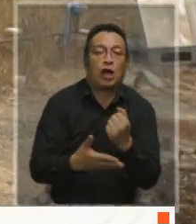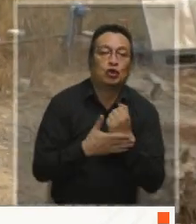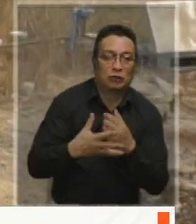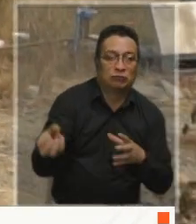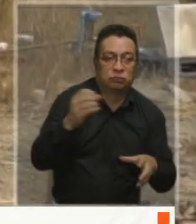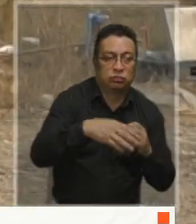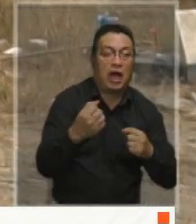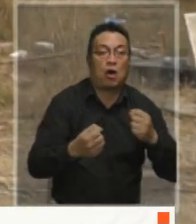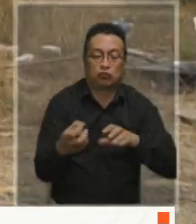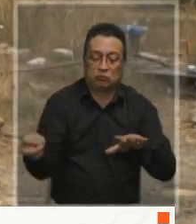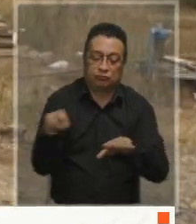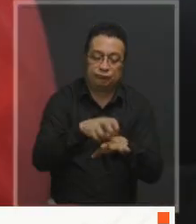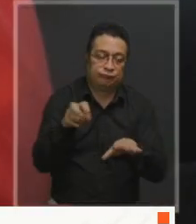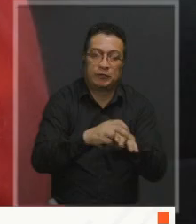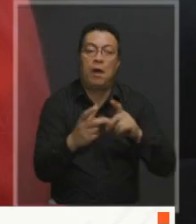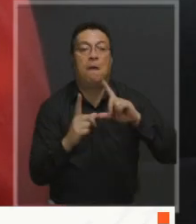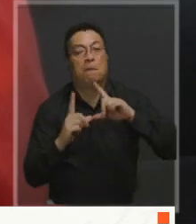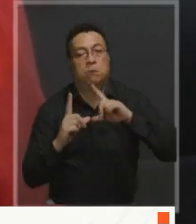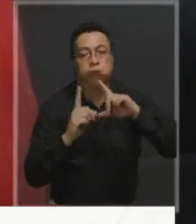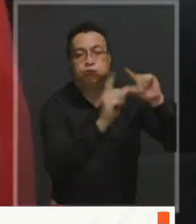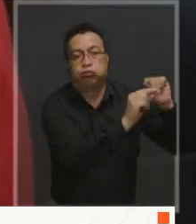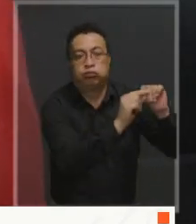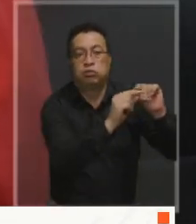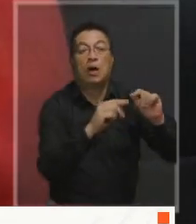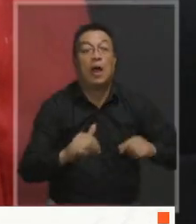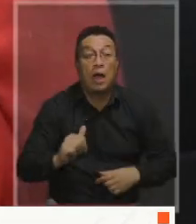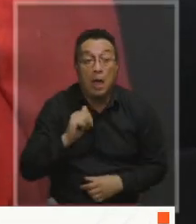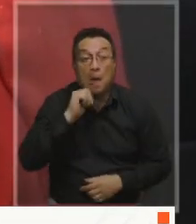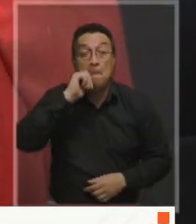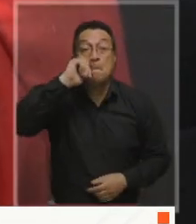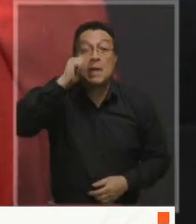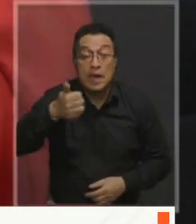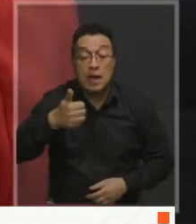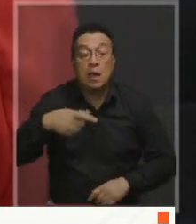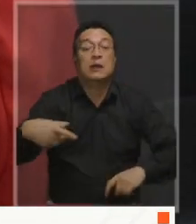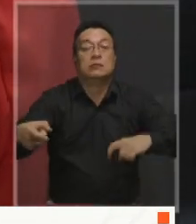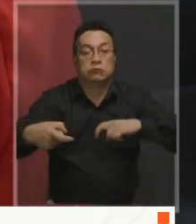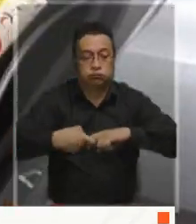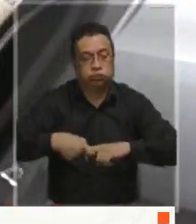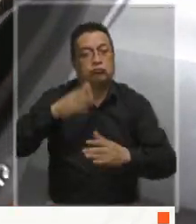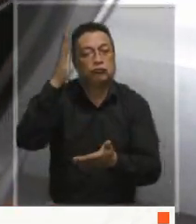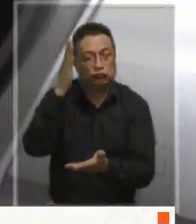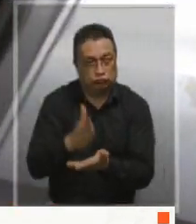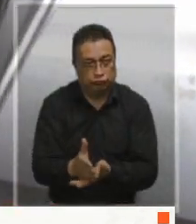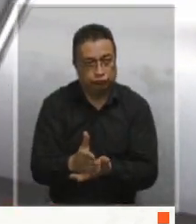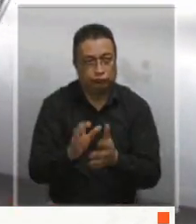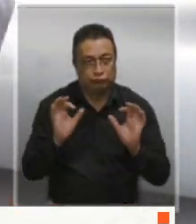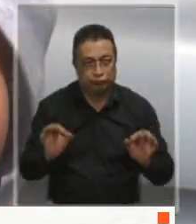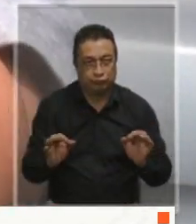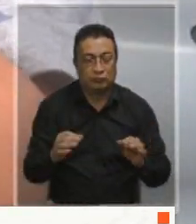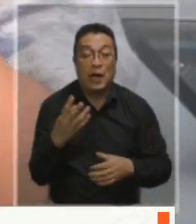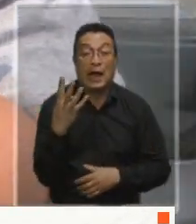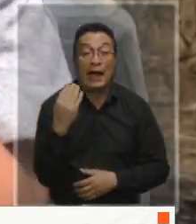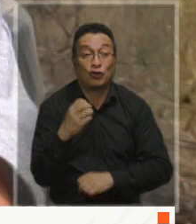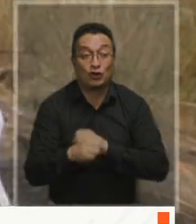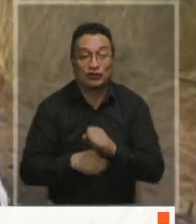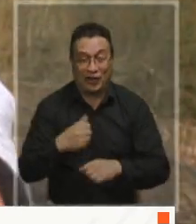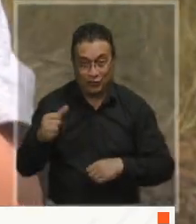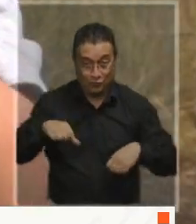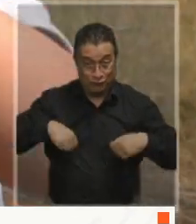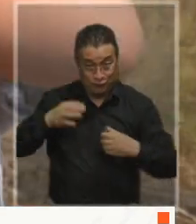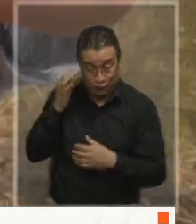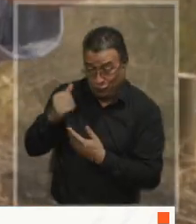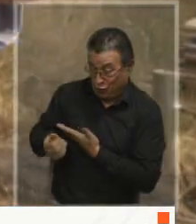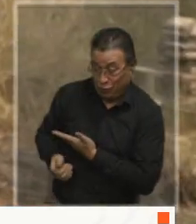a sus hermanos a este vehículo y partieron al día siguiente se realizó el casamiento como estaba programado con solo 14 años logró hacer todo